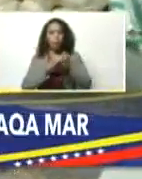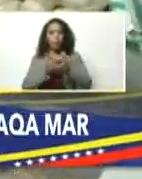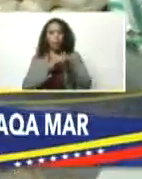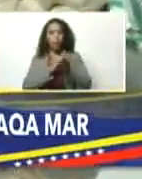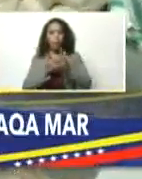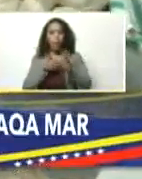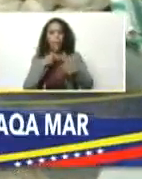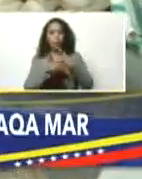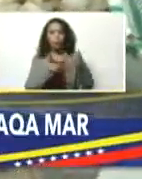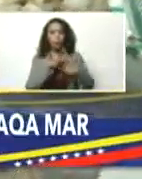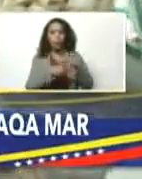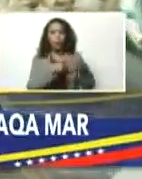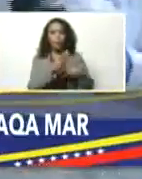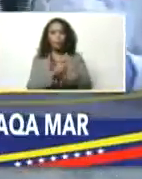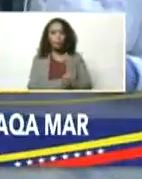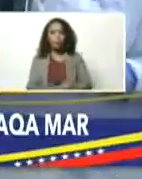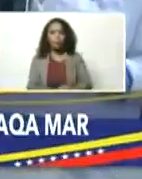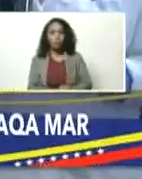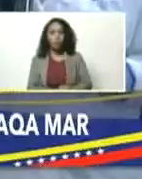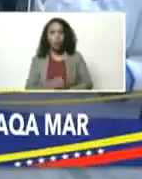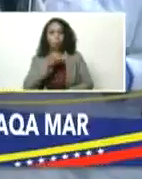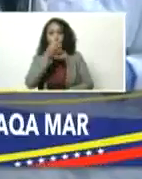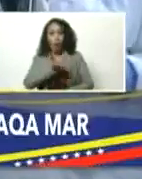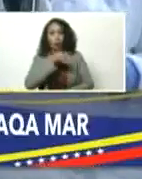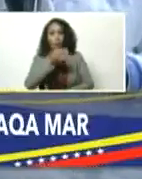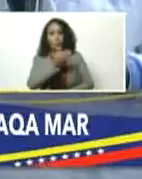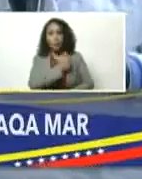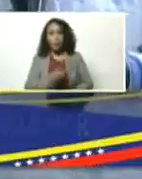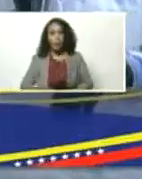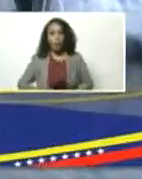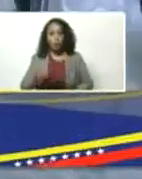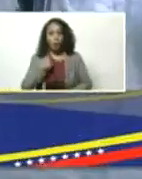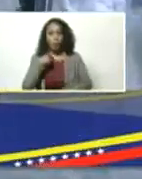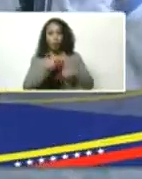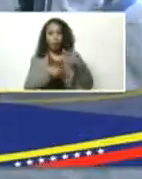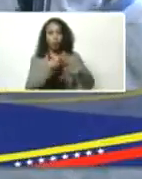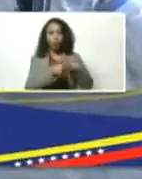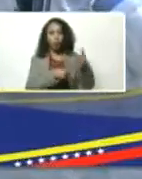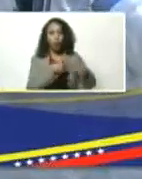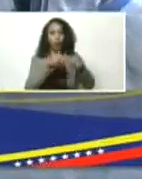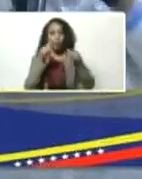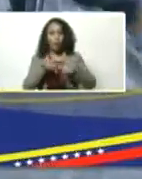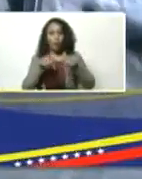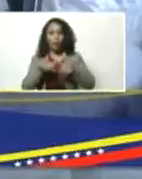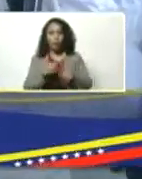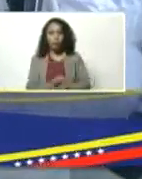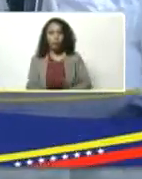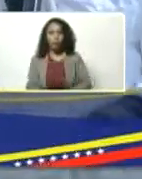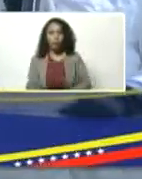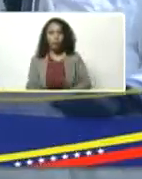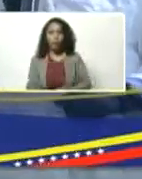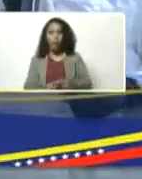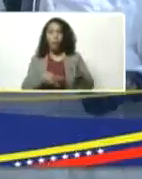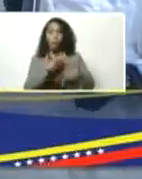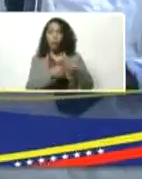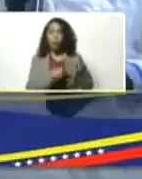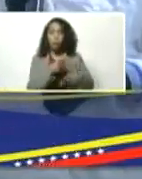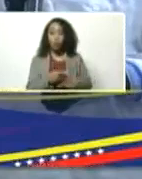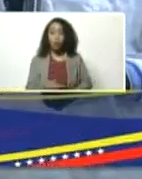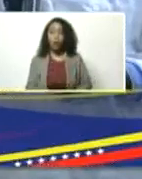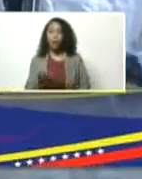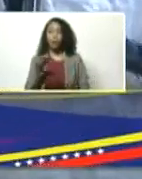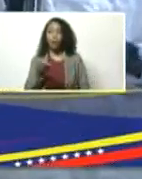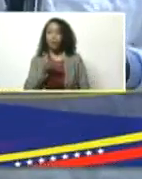el proceso productivo. Buenas tardes, presidente. Voy a explicar el proceso productivo de procesador Acuamar. Es un proceso sumamente